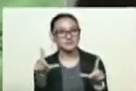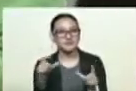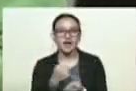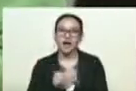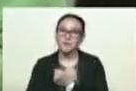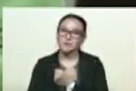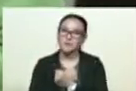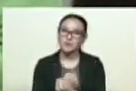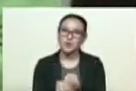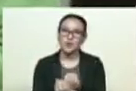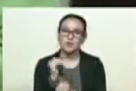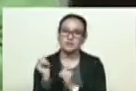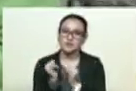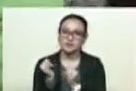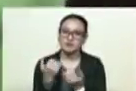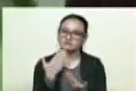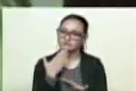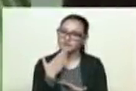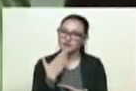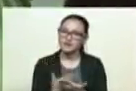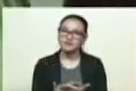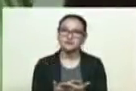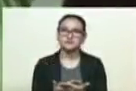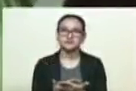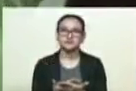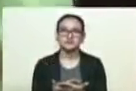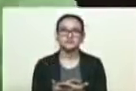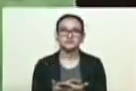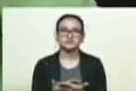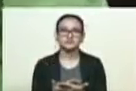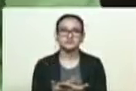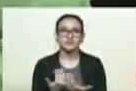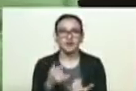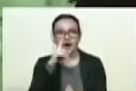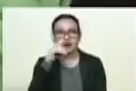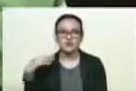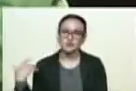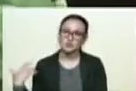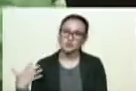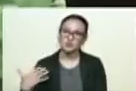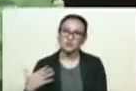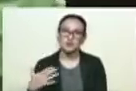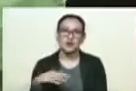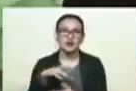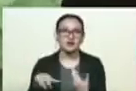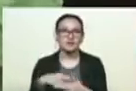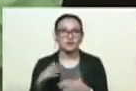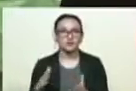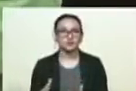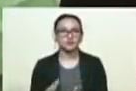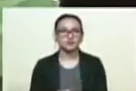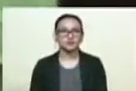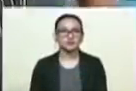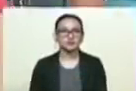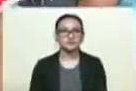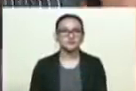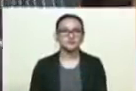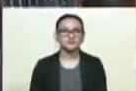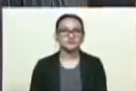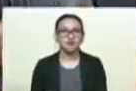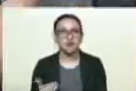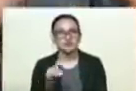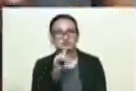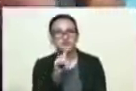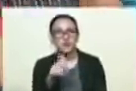amor, de agradecimiento, de retribución en estos años de revolución. También anunció que